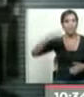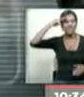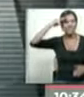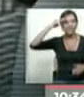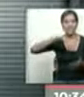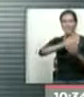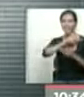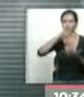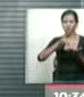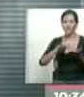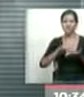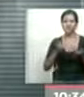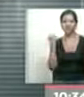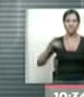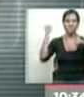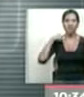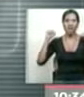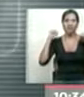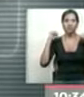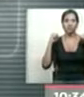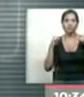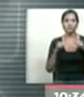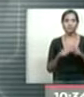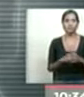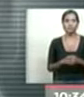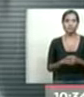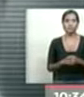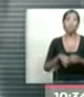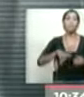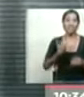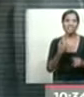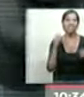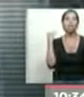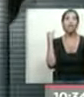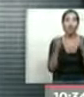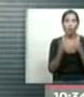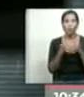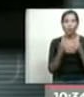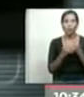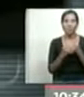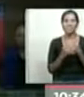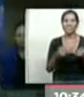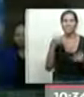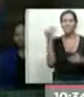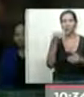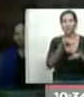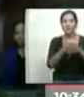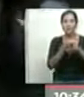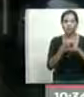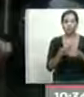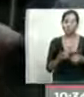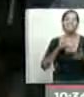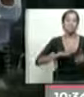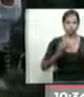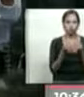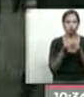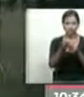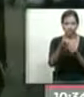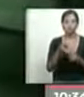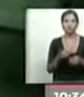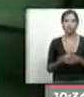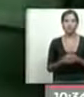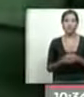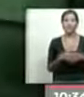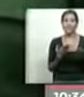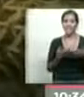están rebelando. Porque puede que sea la última carta que nos juguemos. Estamos contigo. Y lanzarse a una acción